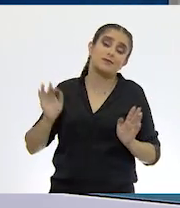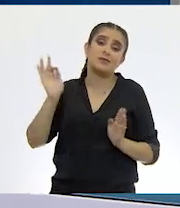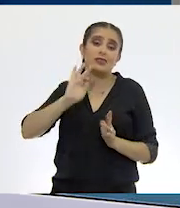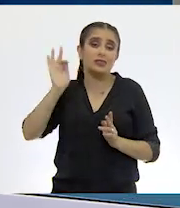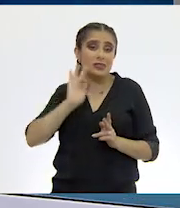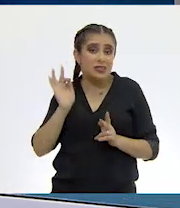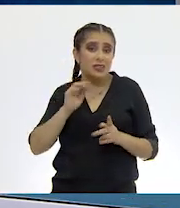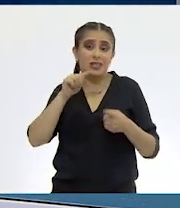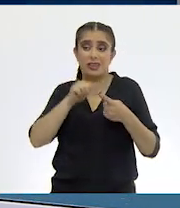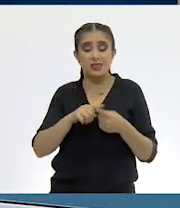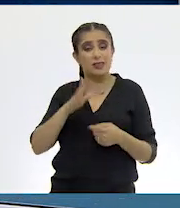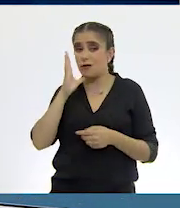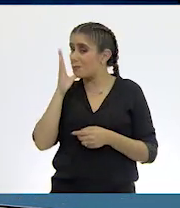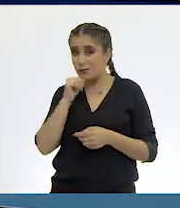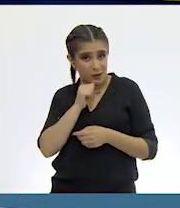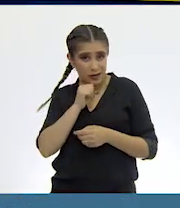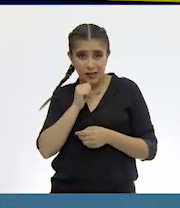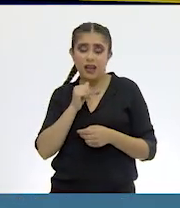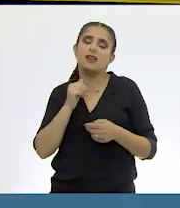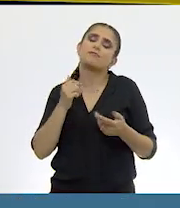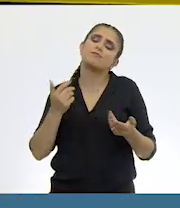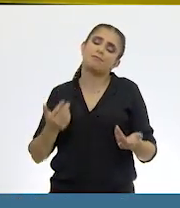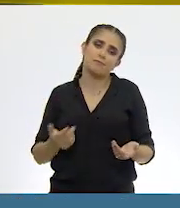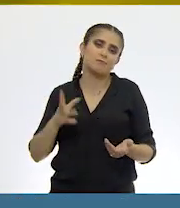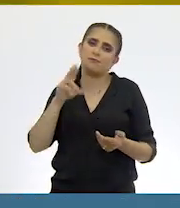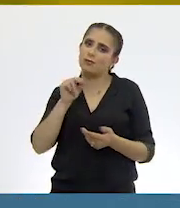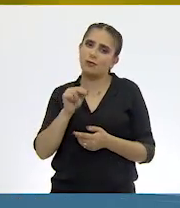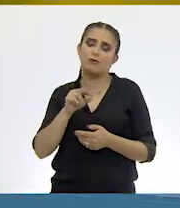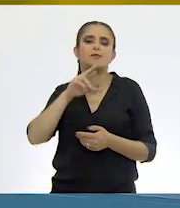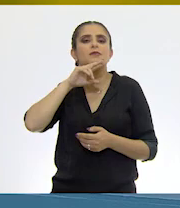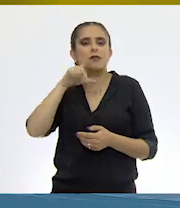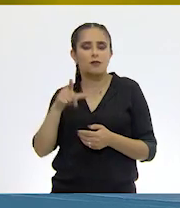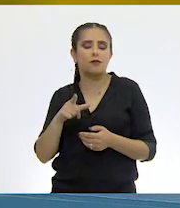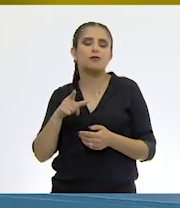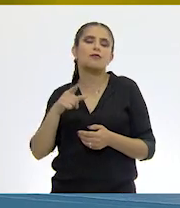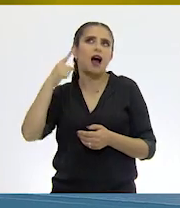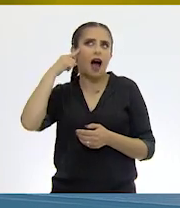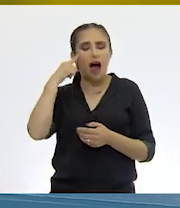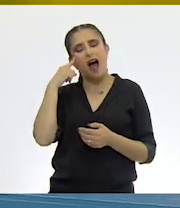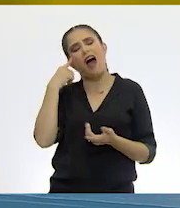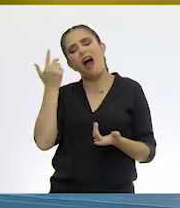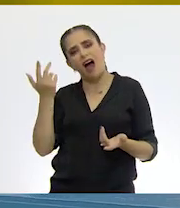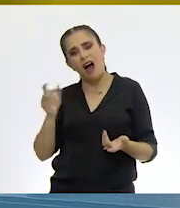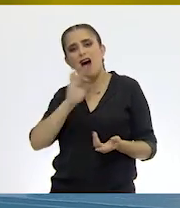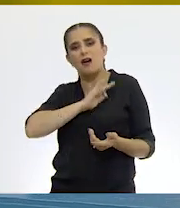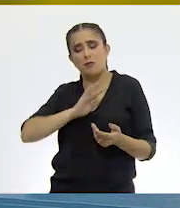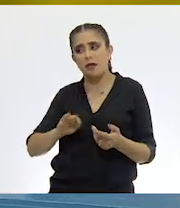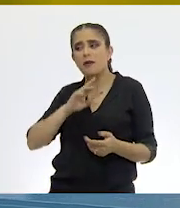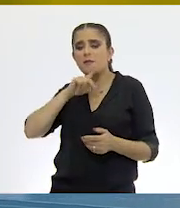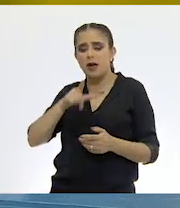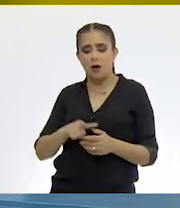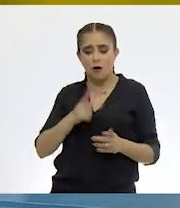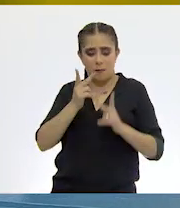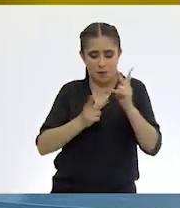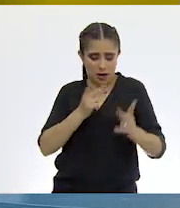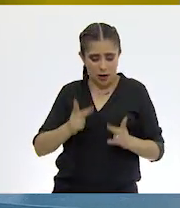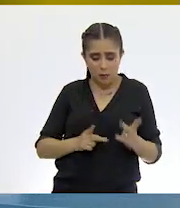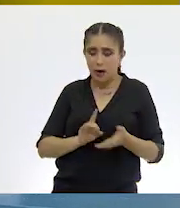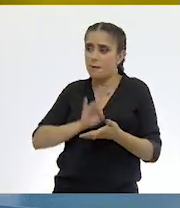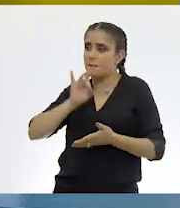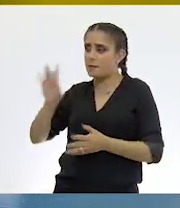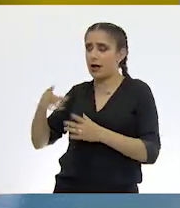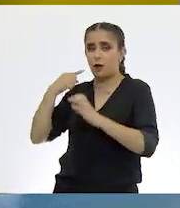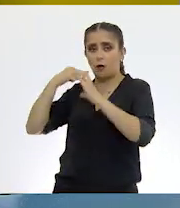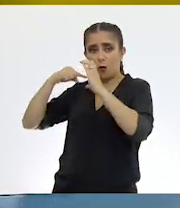un riesgo para ti, pues entonces no lo hagas y valora con la persona también si le puedes mandar las preguntas y sobre todo define